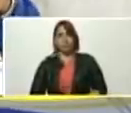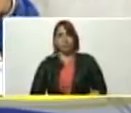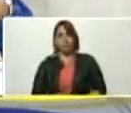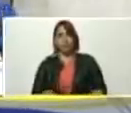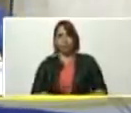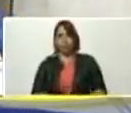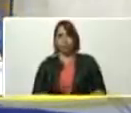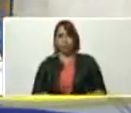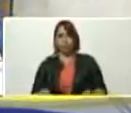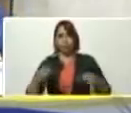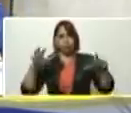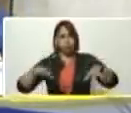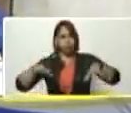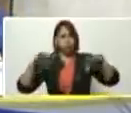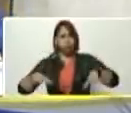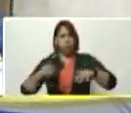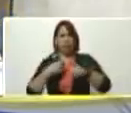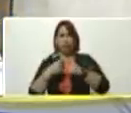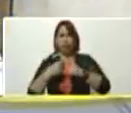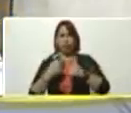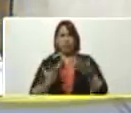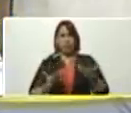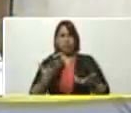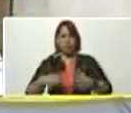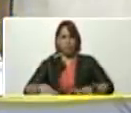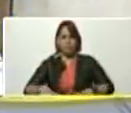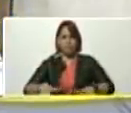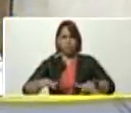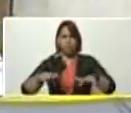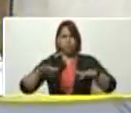evaporación doble, triple,